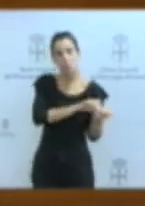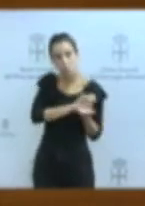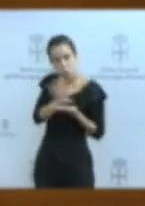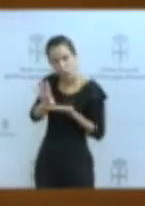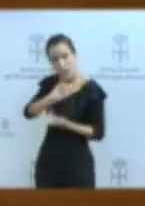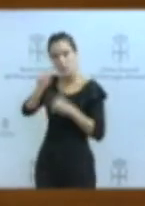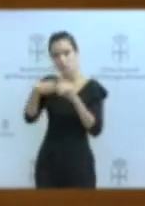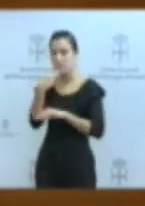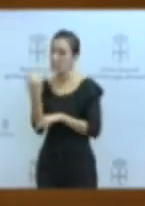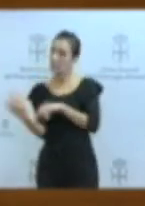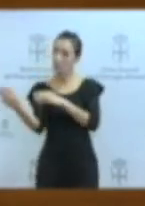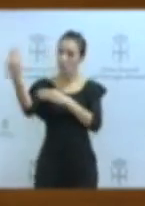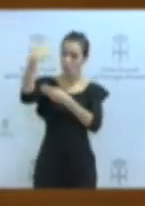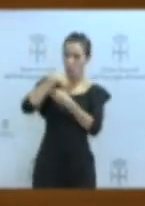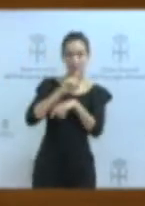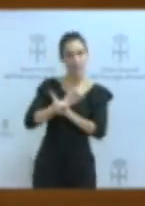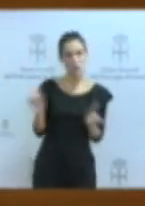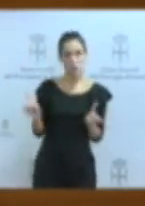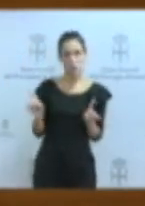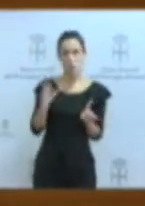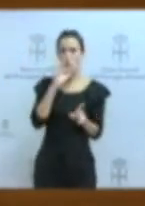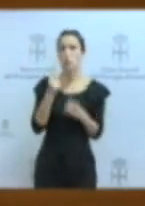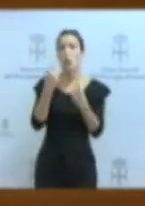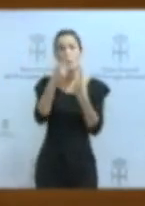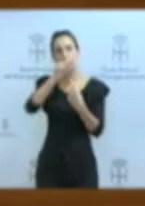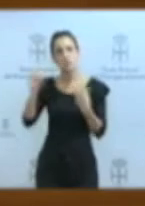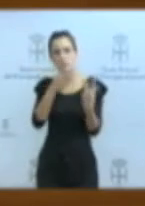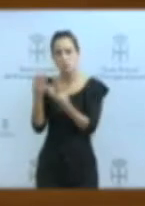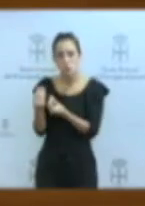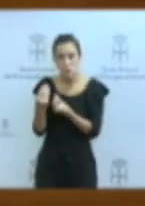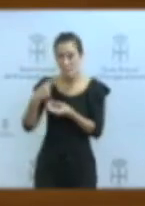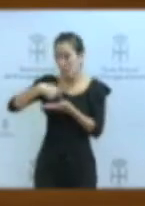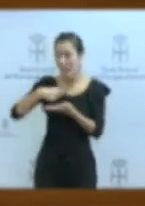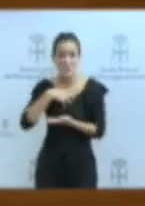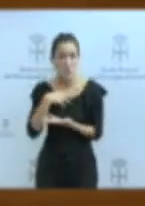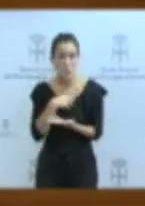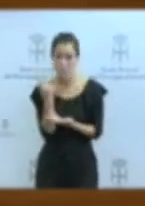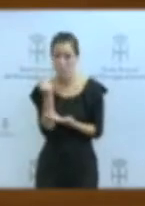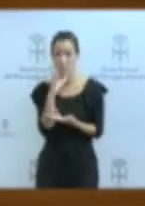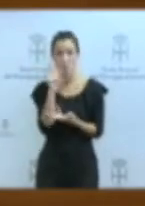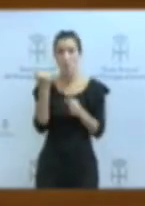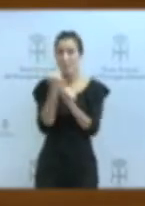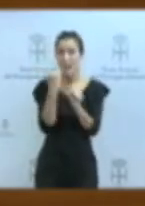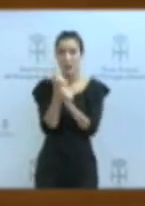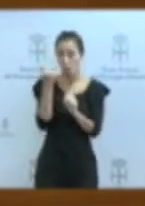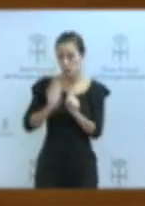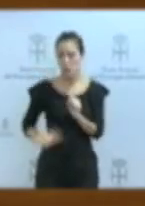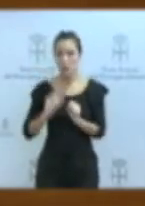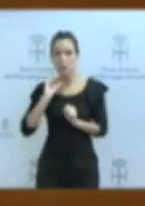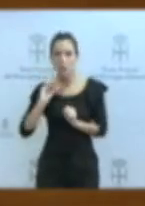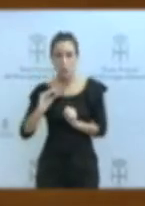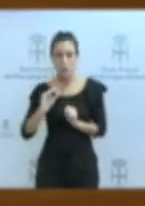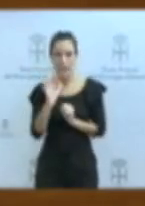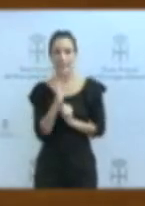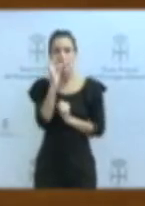ni se lo pueden permitir. Y lo único que están pidiendo es el mantenimiento de una línea, ni siquiera piden una limosna, que parece que es lo que